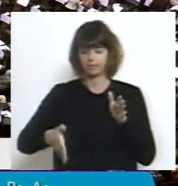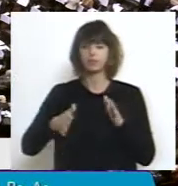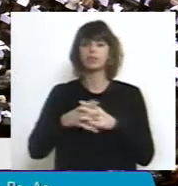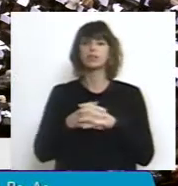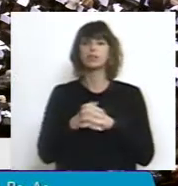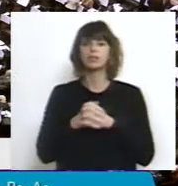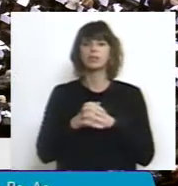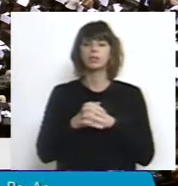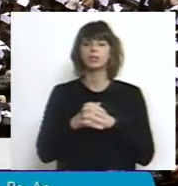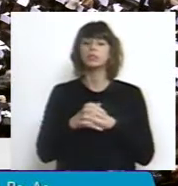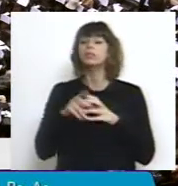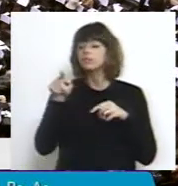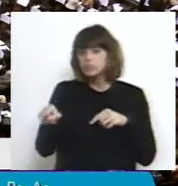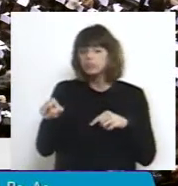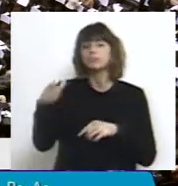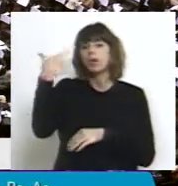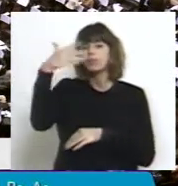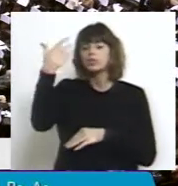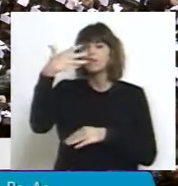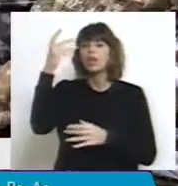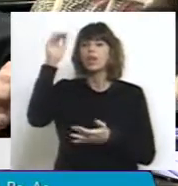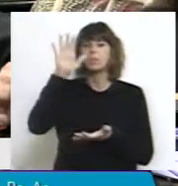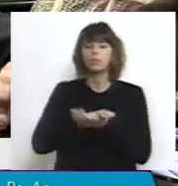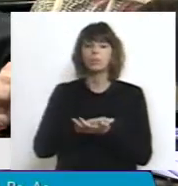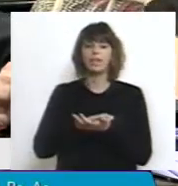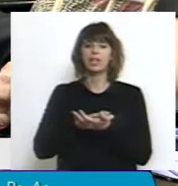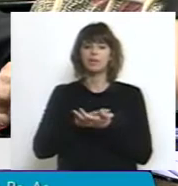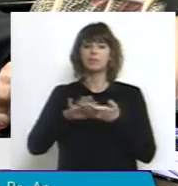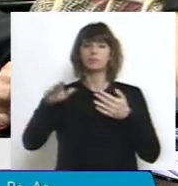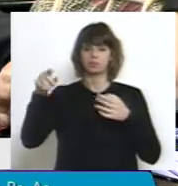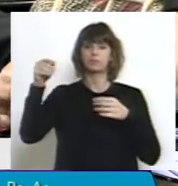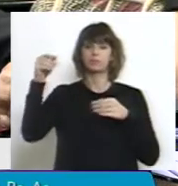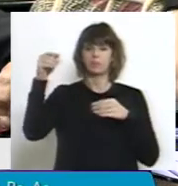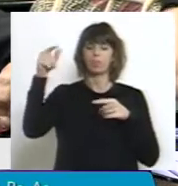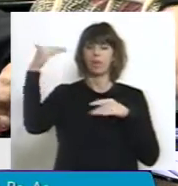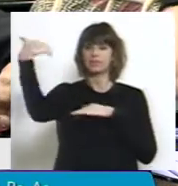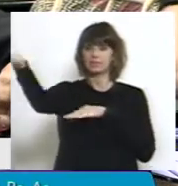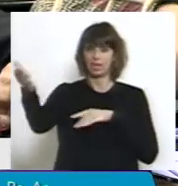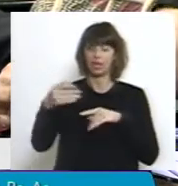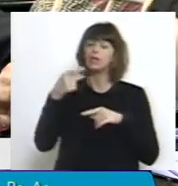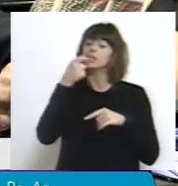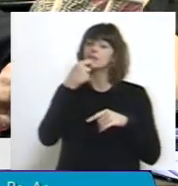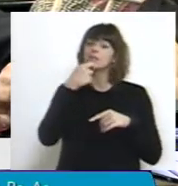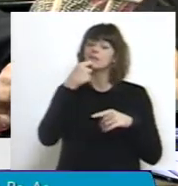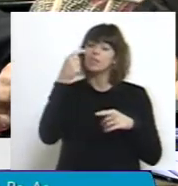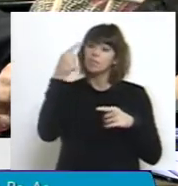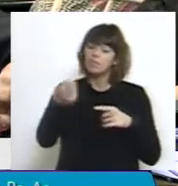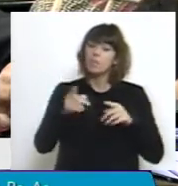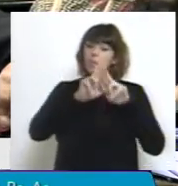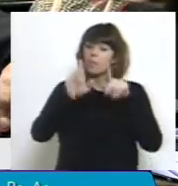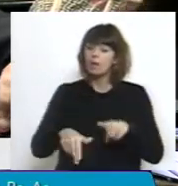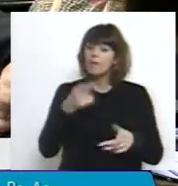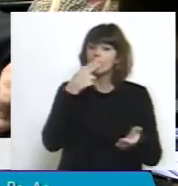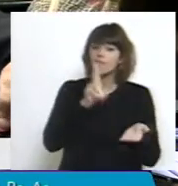vamos a tratar de hablar del problema de la restricción externa. Si ustedes se fijan, la política fiscal se ha sostenido